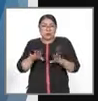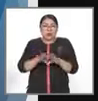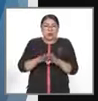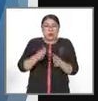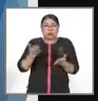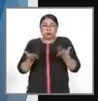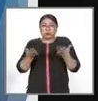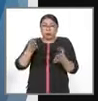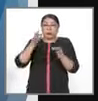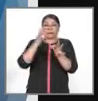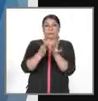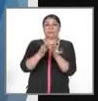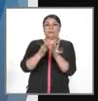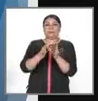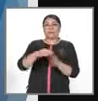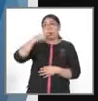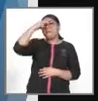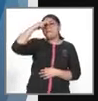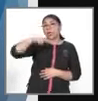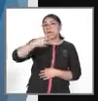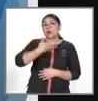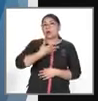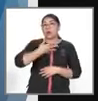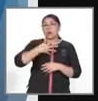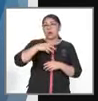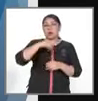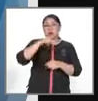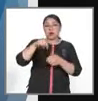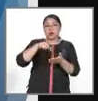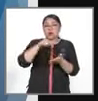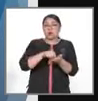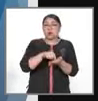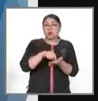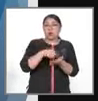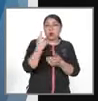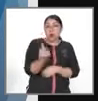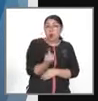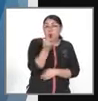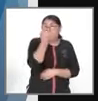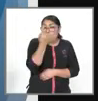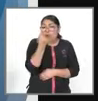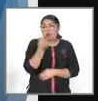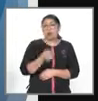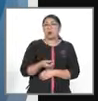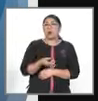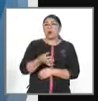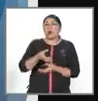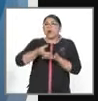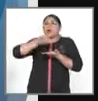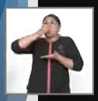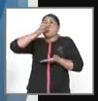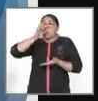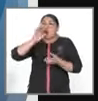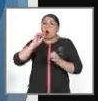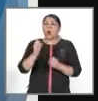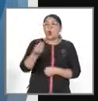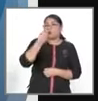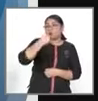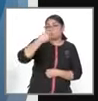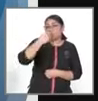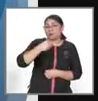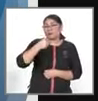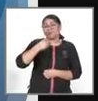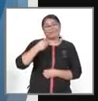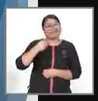México es el país número uno en consumo de bebidas azucaradas y de alimentos que son